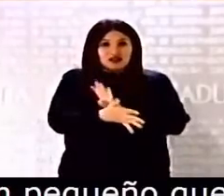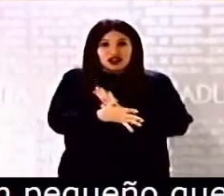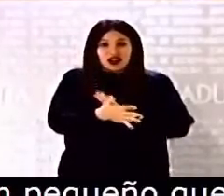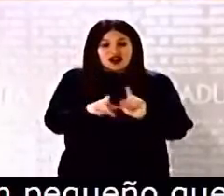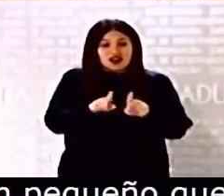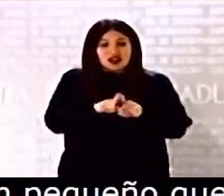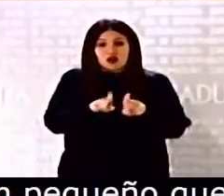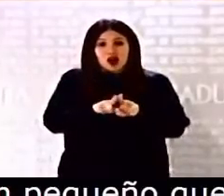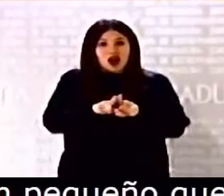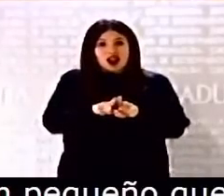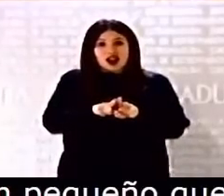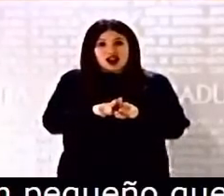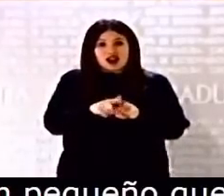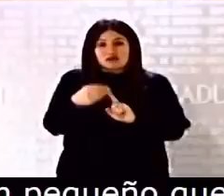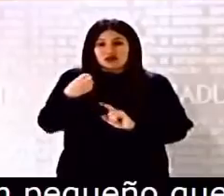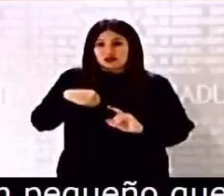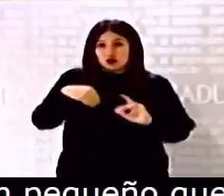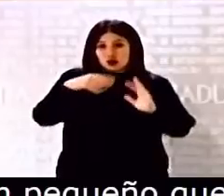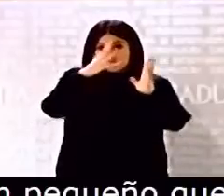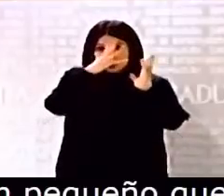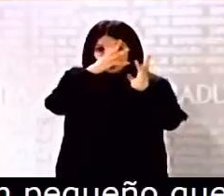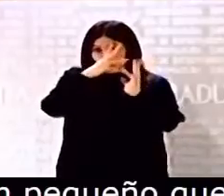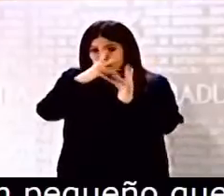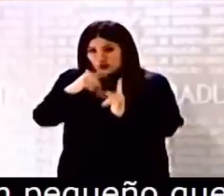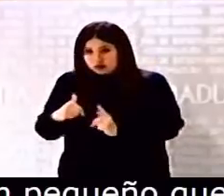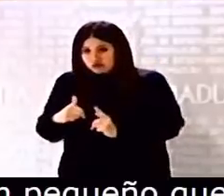ellos en las últimas semanas.